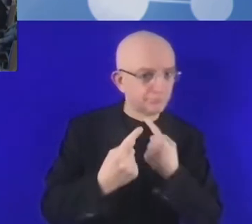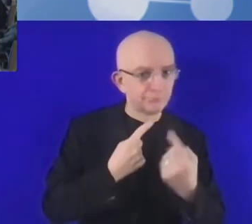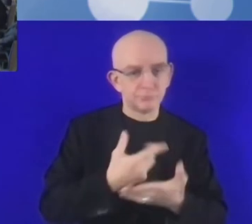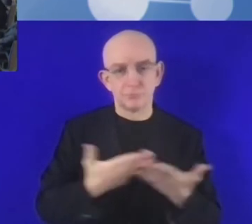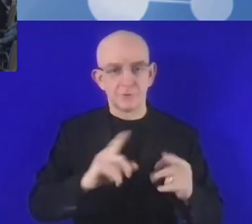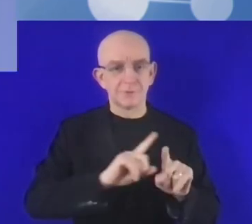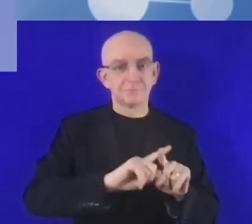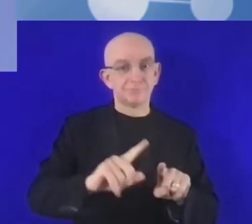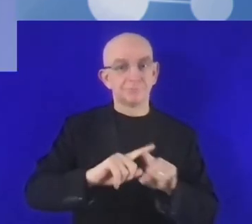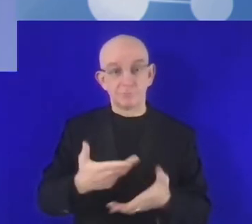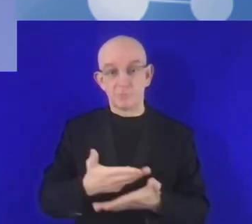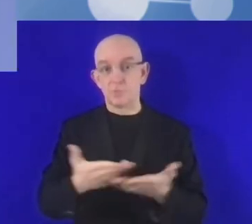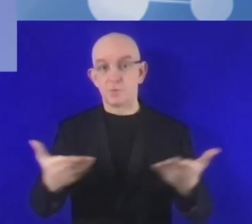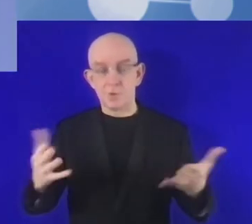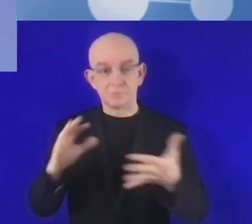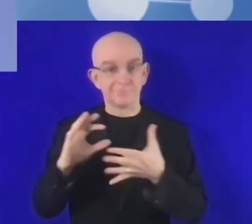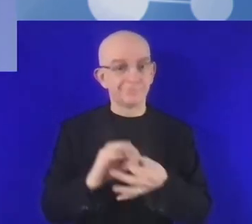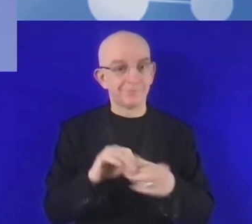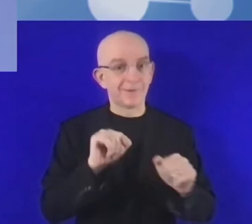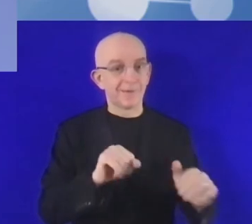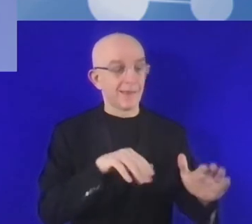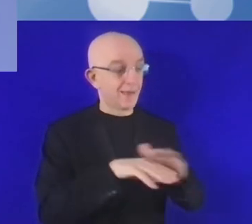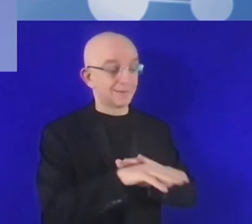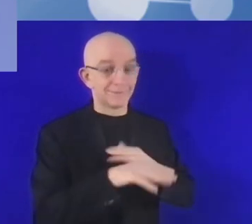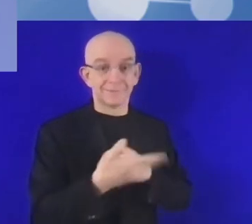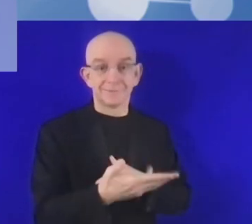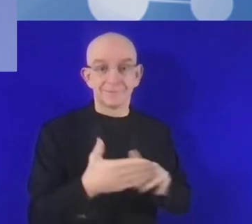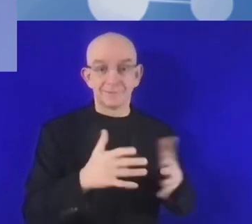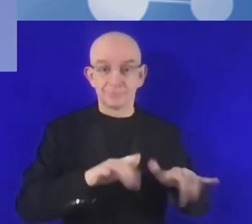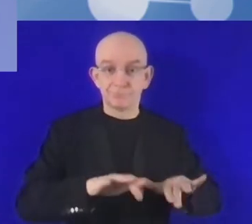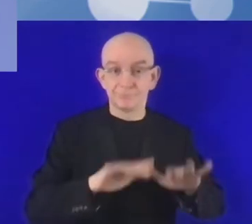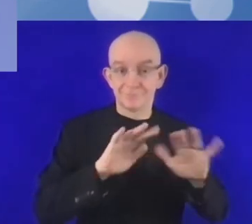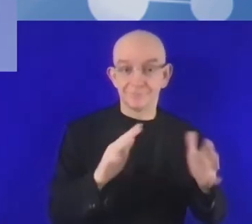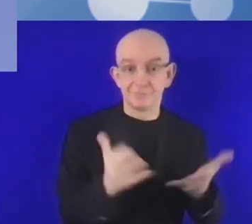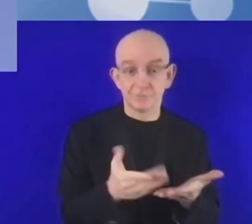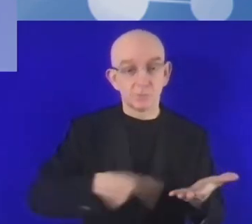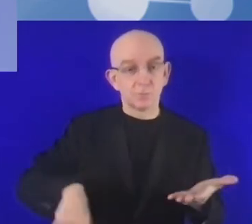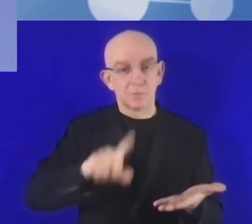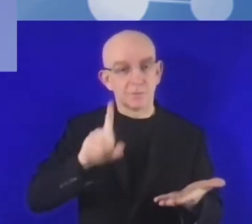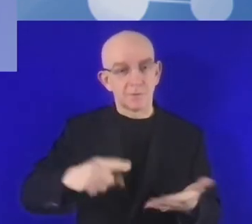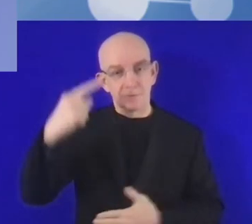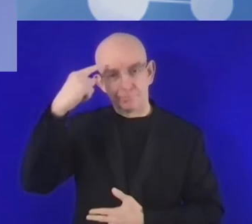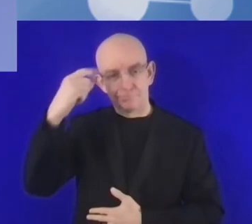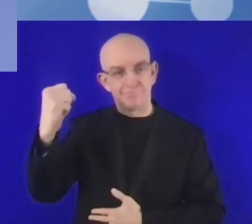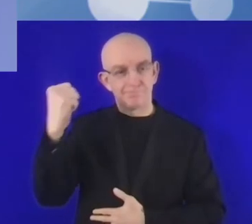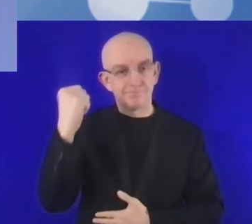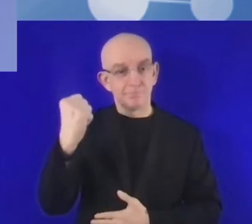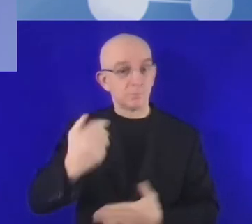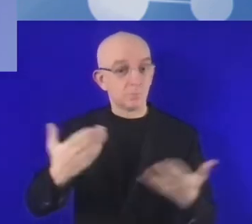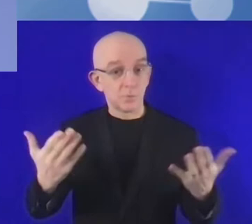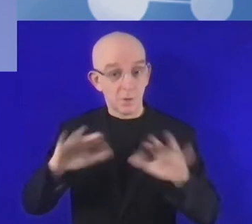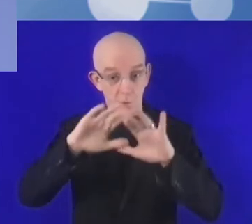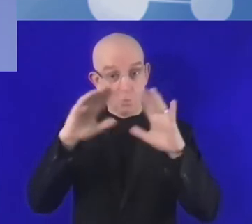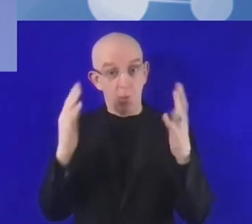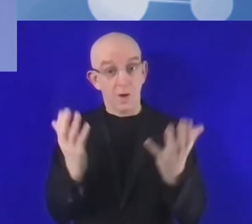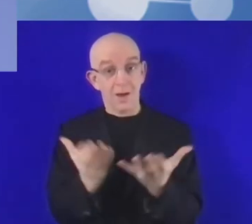este foro de gobernanza de Internet. También hablaremos sobre cuestiones horizontales, como por ejemplo el acceso a Internet, porque no nos olvidemos de que en